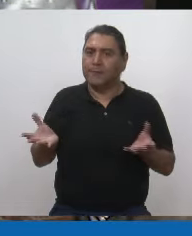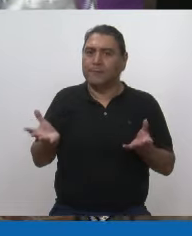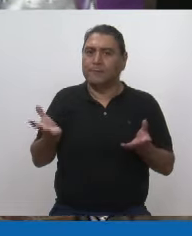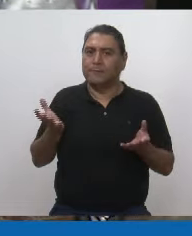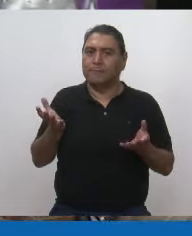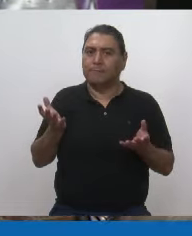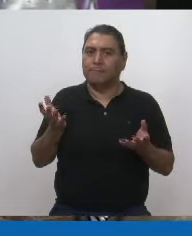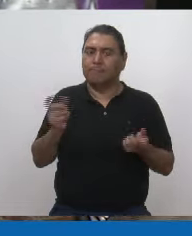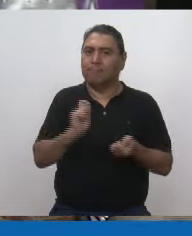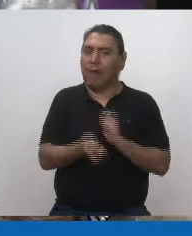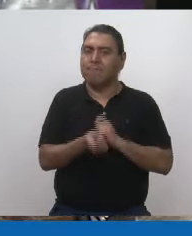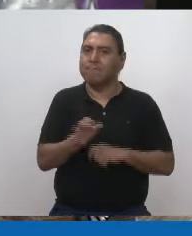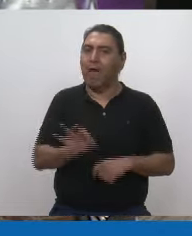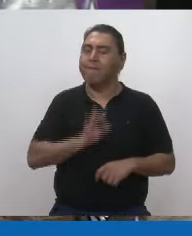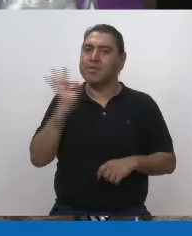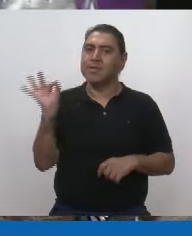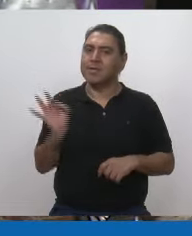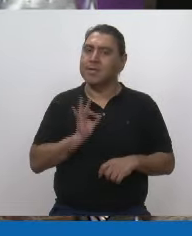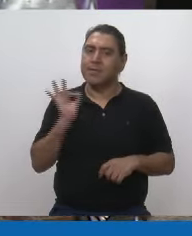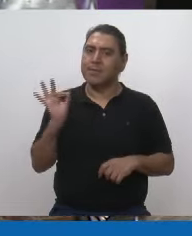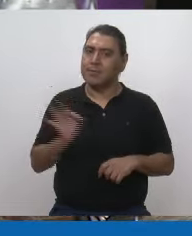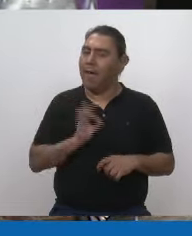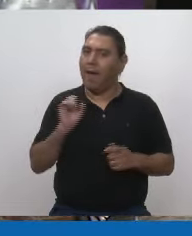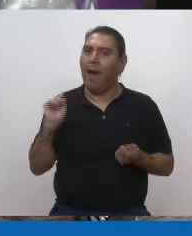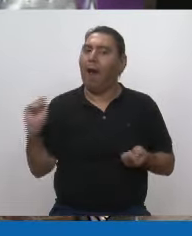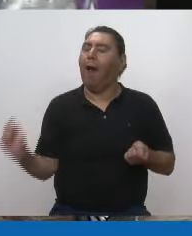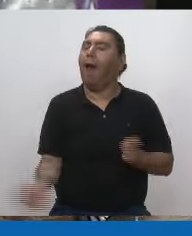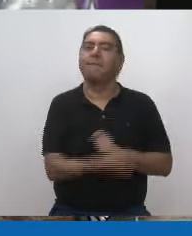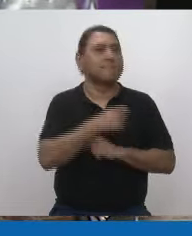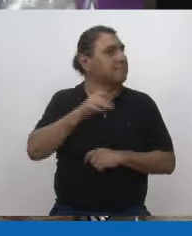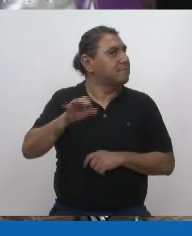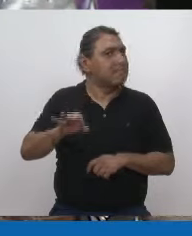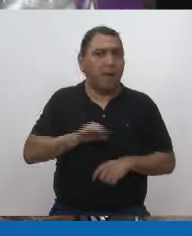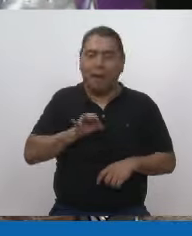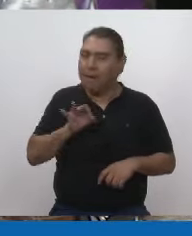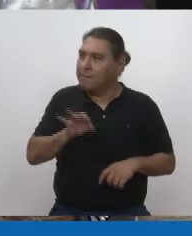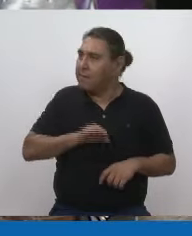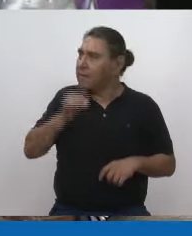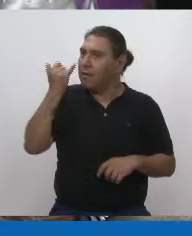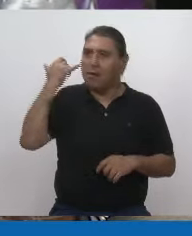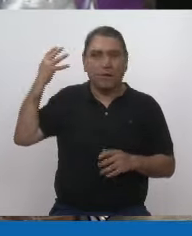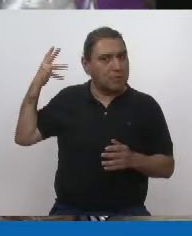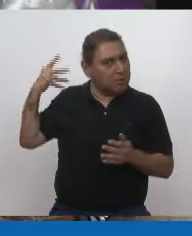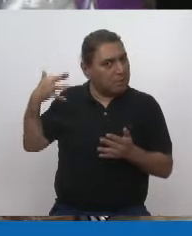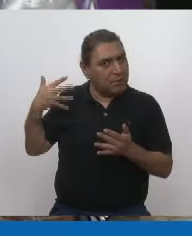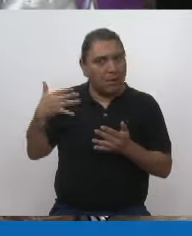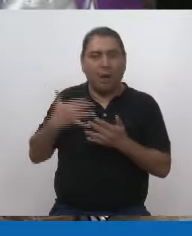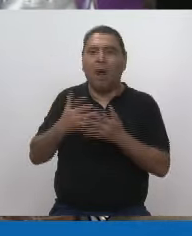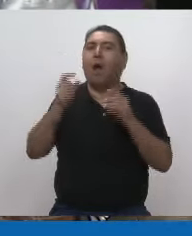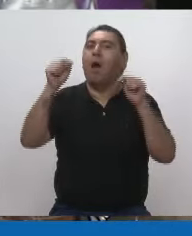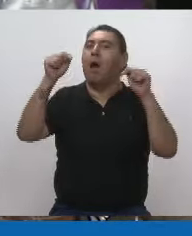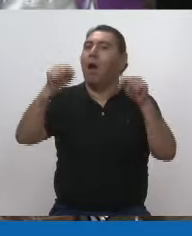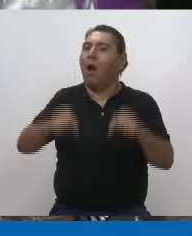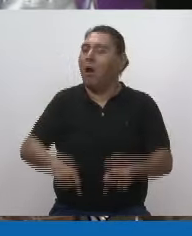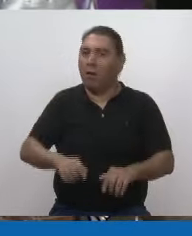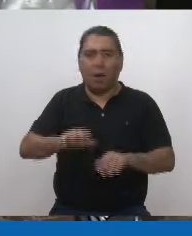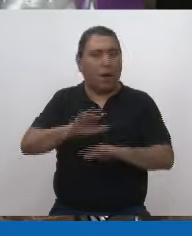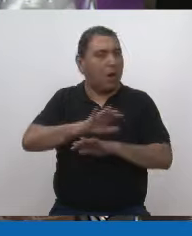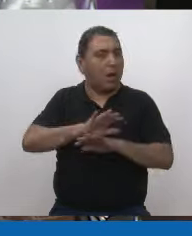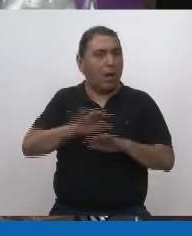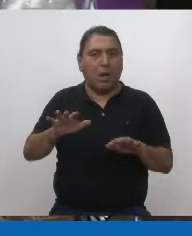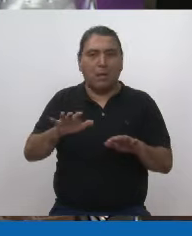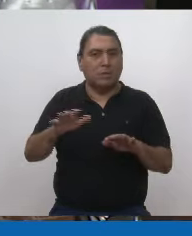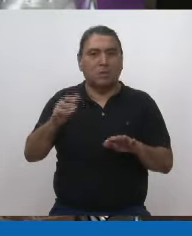cambiando la vida. Nos vienen cambiando la vida, pero ahora se han corrido absolutamente todos